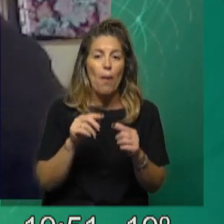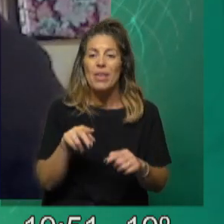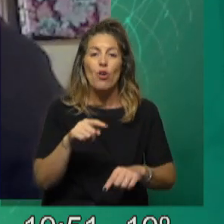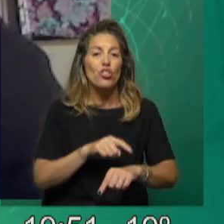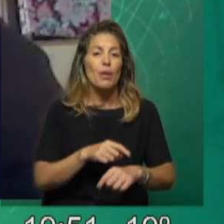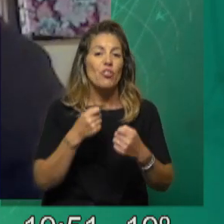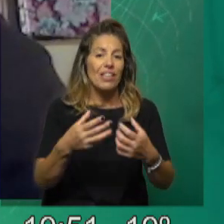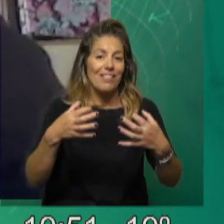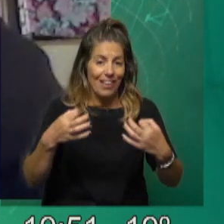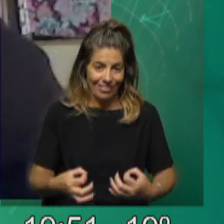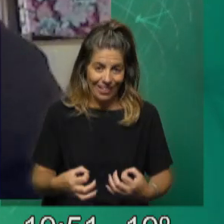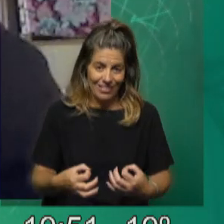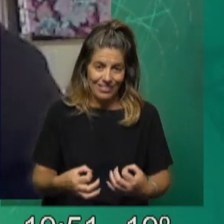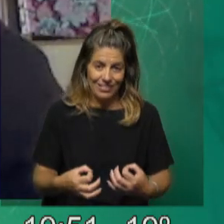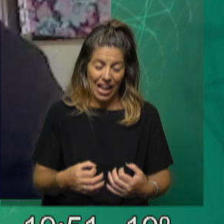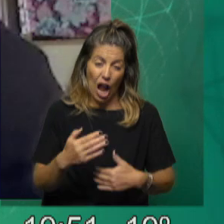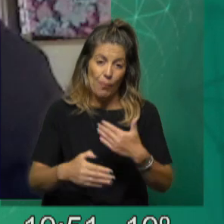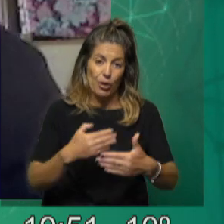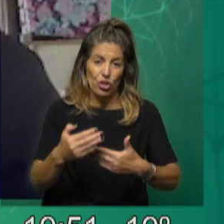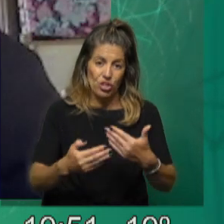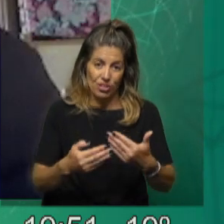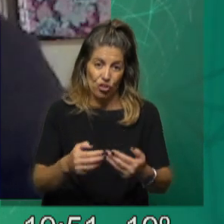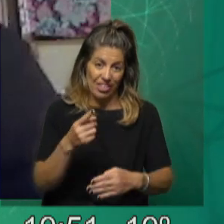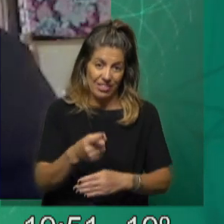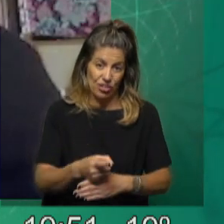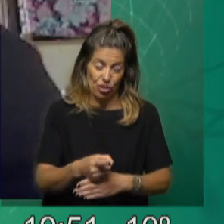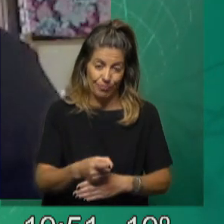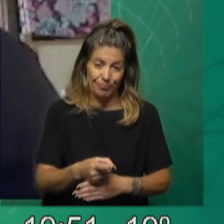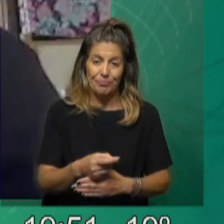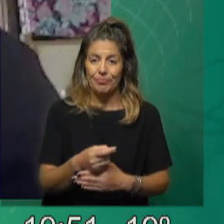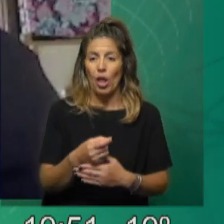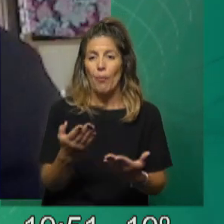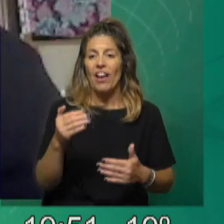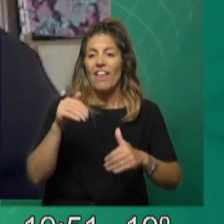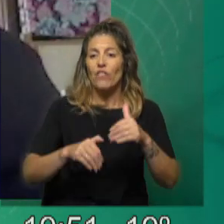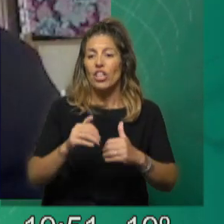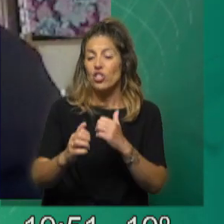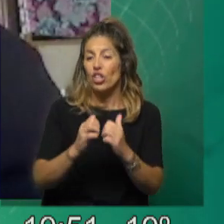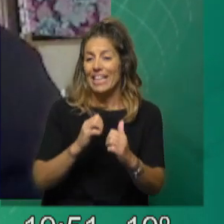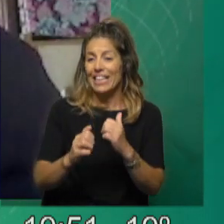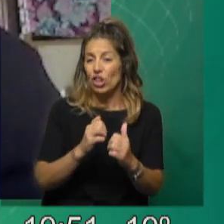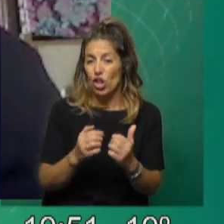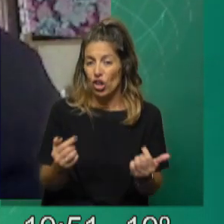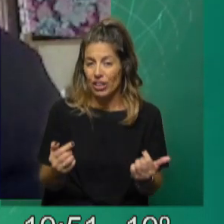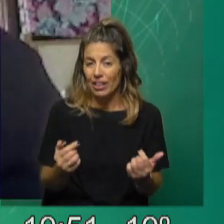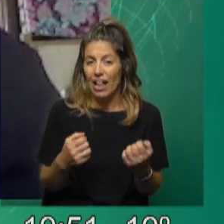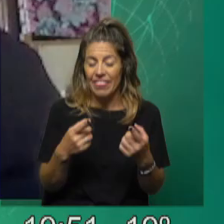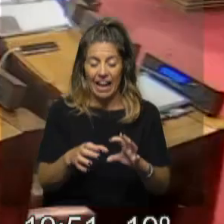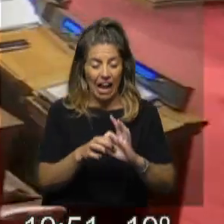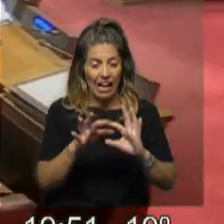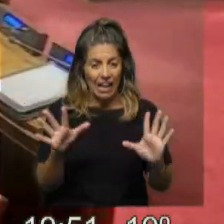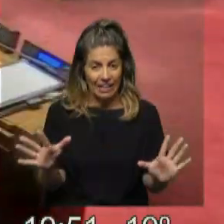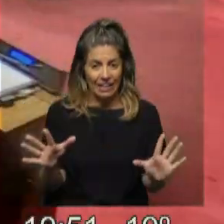otorga certezas al proceso decisorio, ¿no? Porque, bueno, la votación electrónica deja con mucha